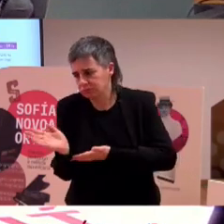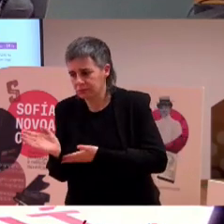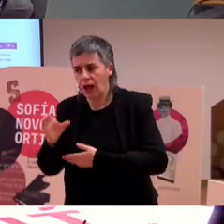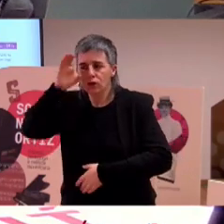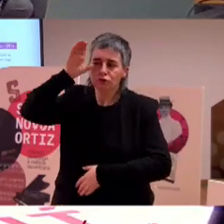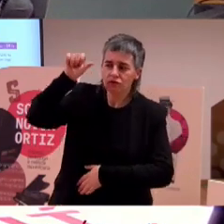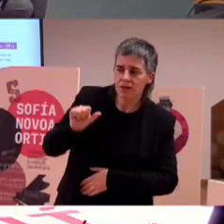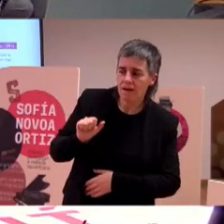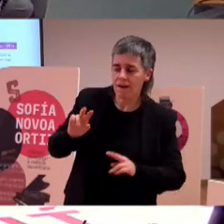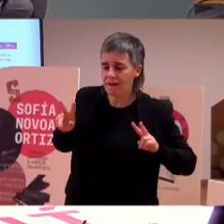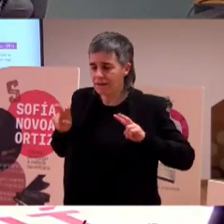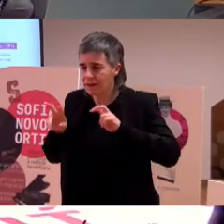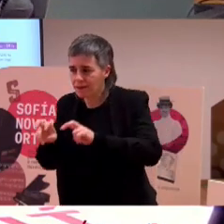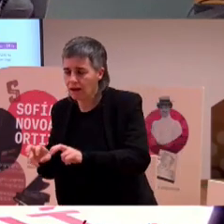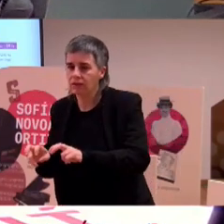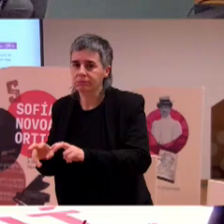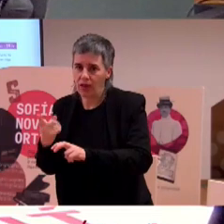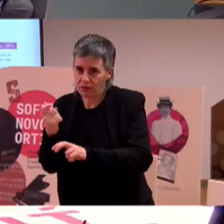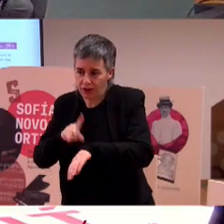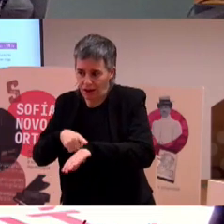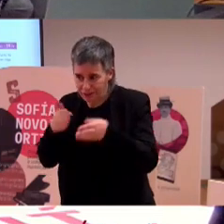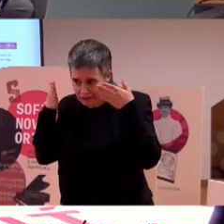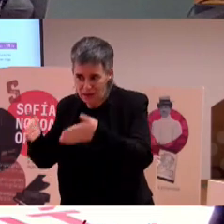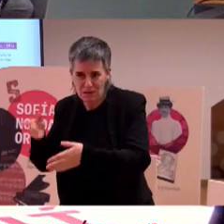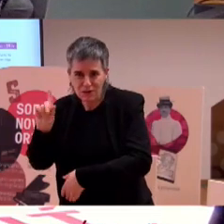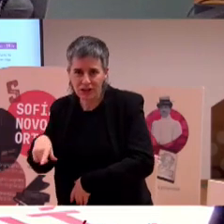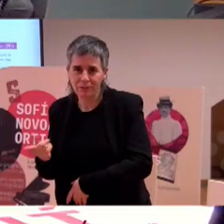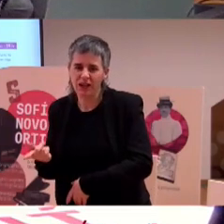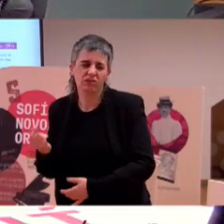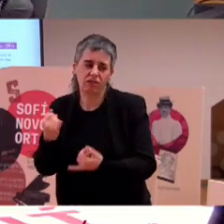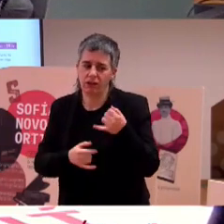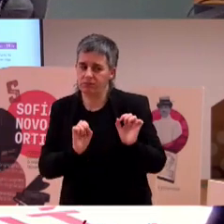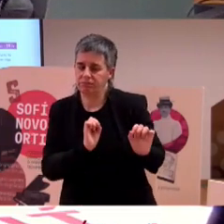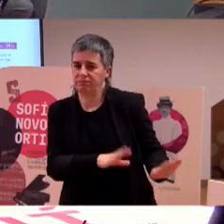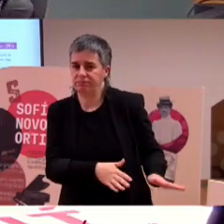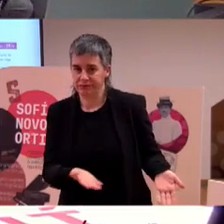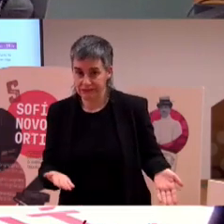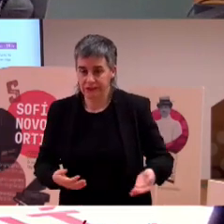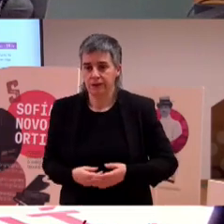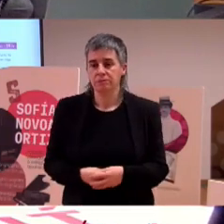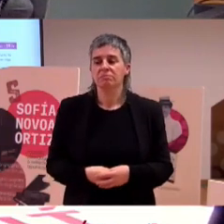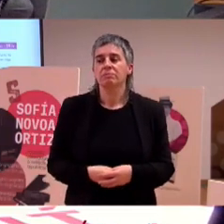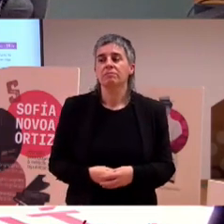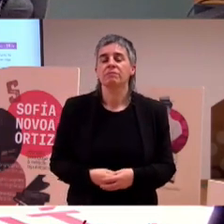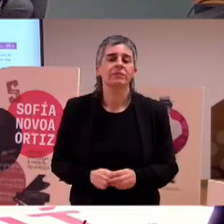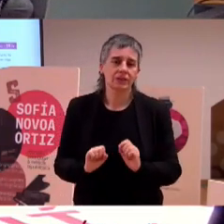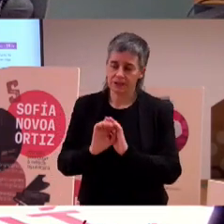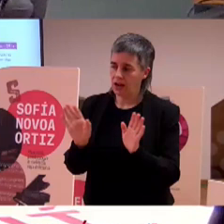cousas. E iso levaballe moito tempo, non estaba pola labor. Claramente. Bueno,